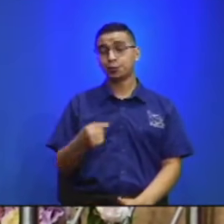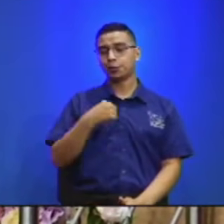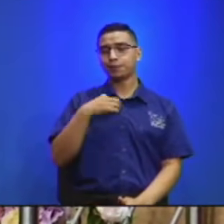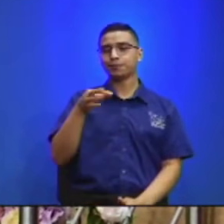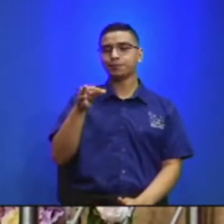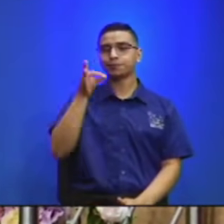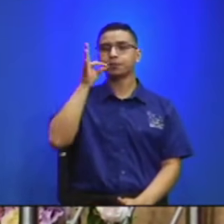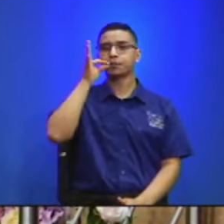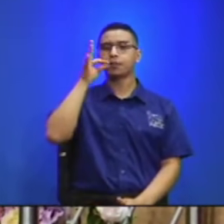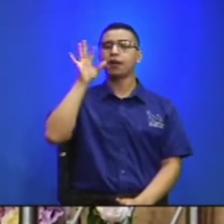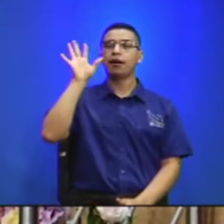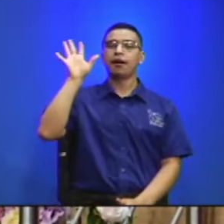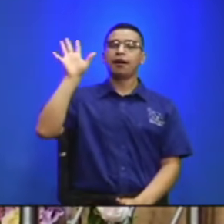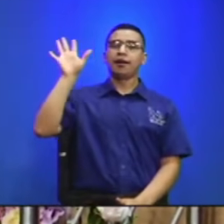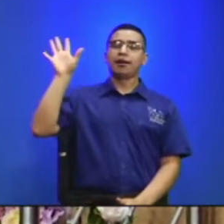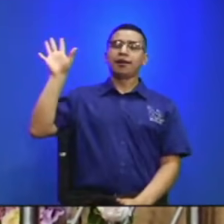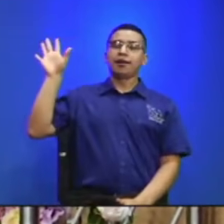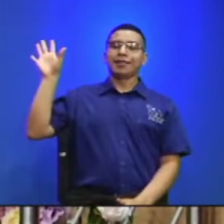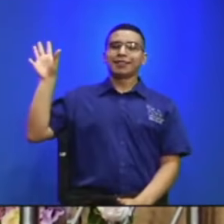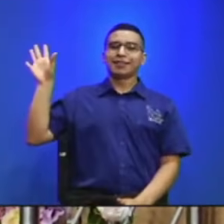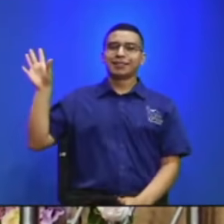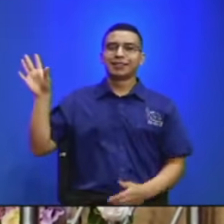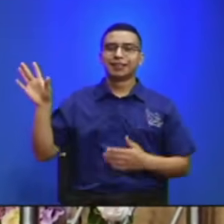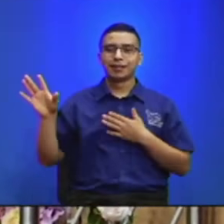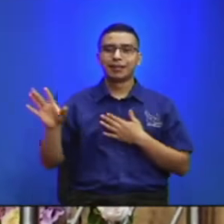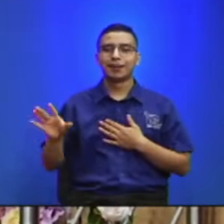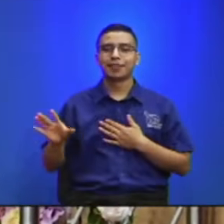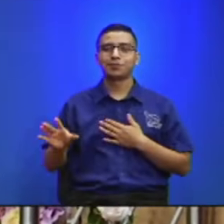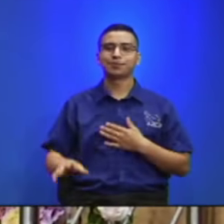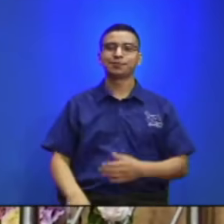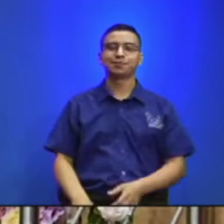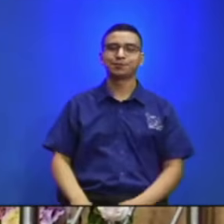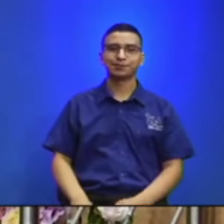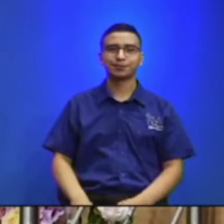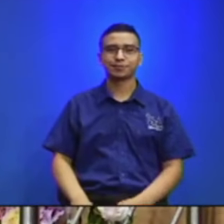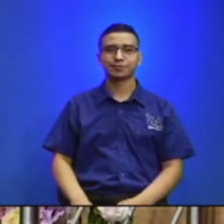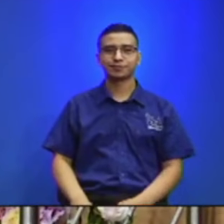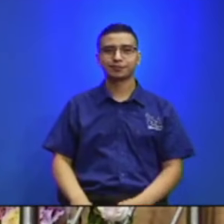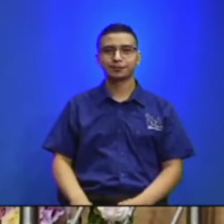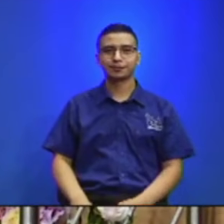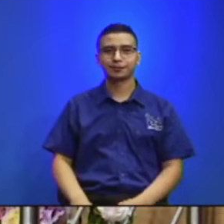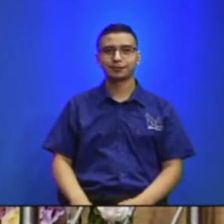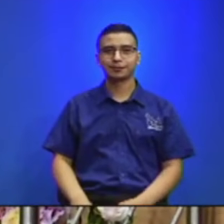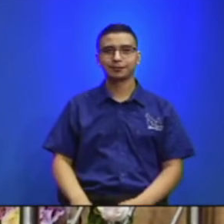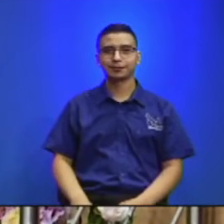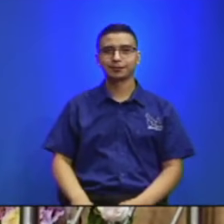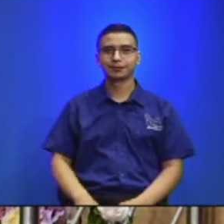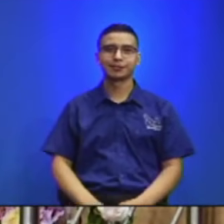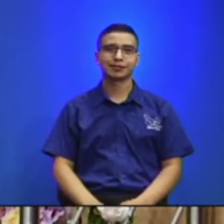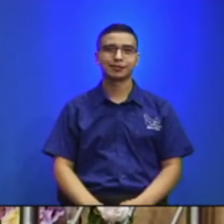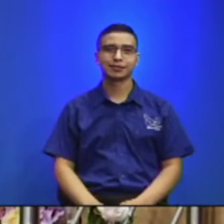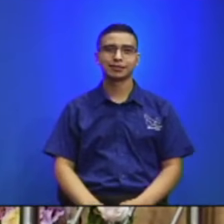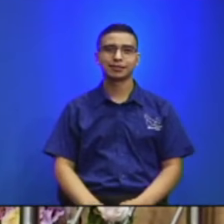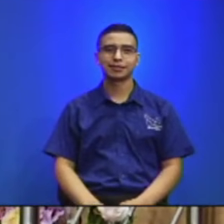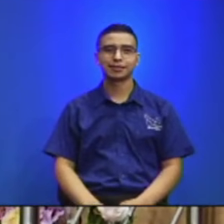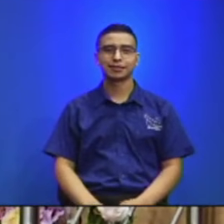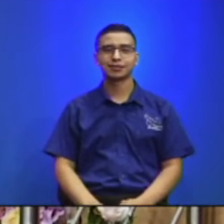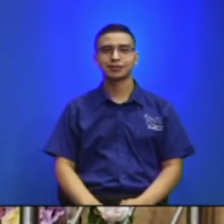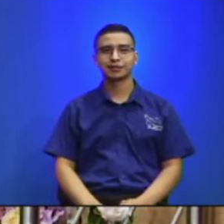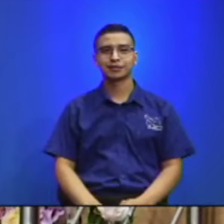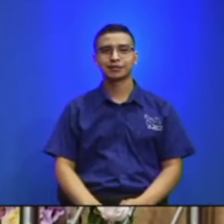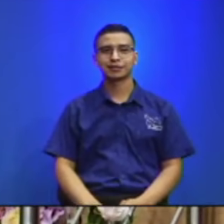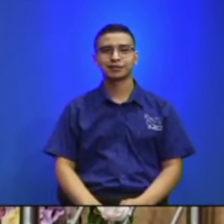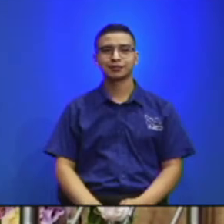el verdadero viaje a mí los que se compran en la calle no importa qué